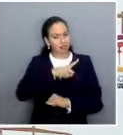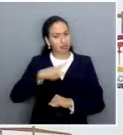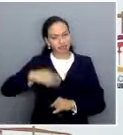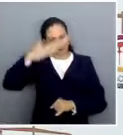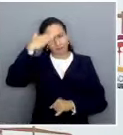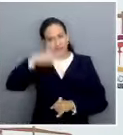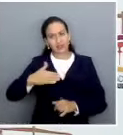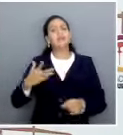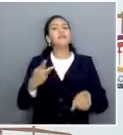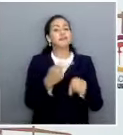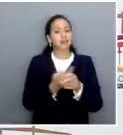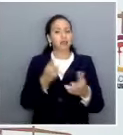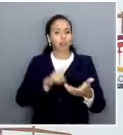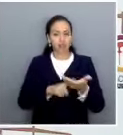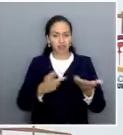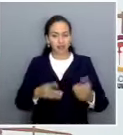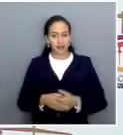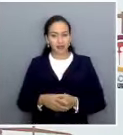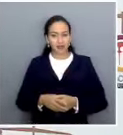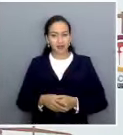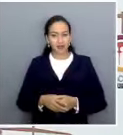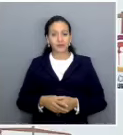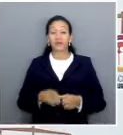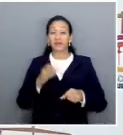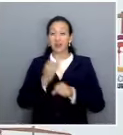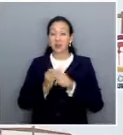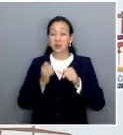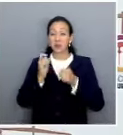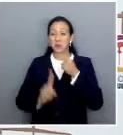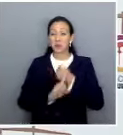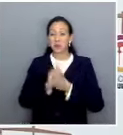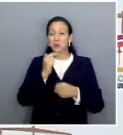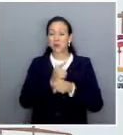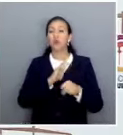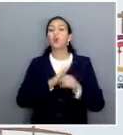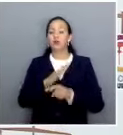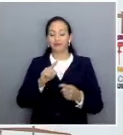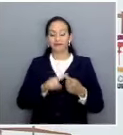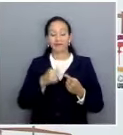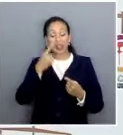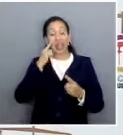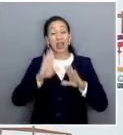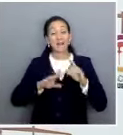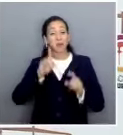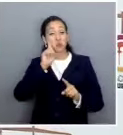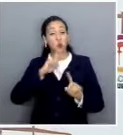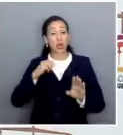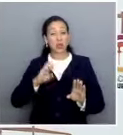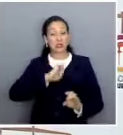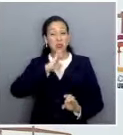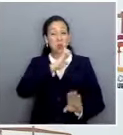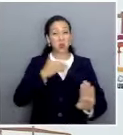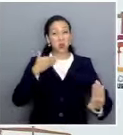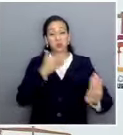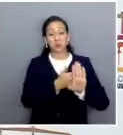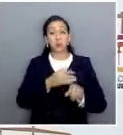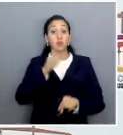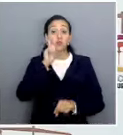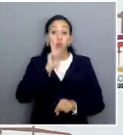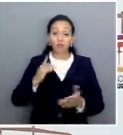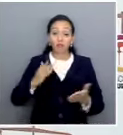otro problema? El otro problema que encontramos es la misoginia en el acceso a la justicia, el poder hablar